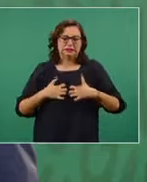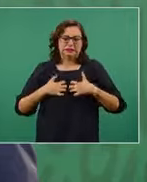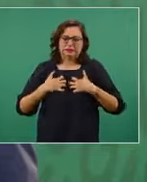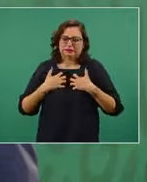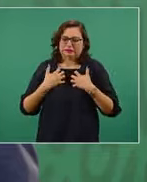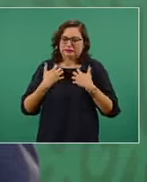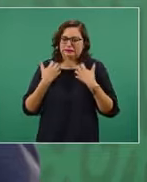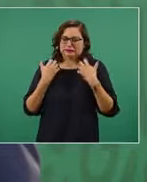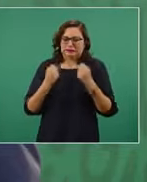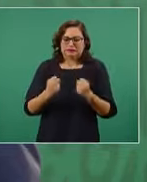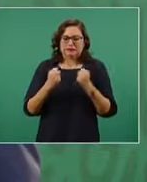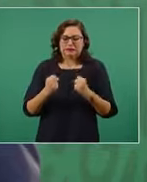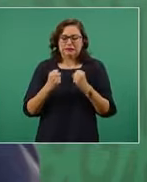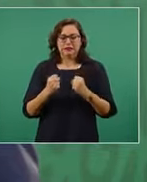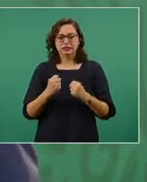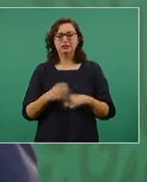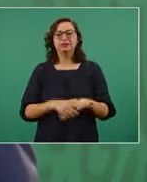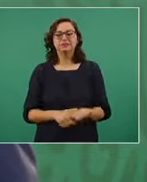Ayer dieron a conocer una encuesta.